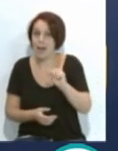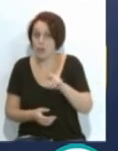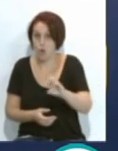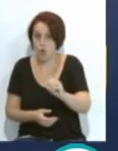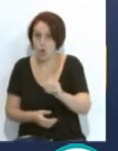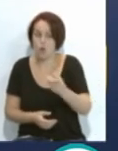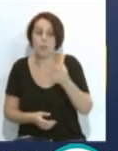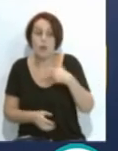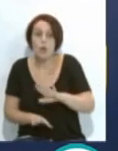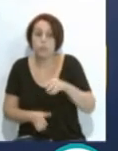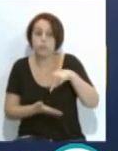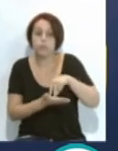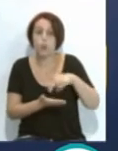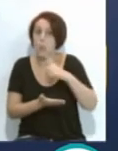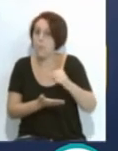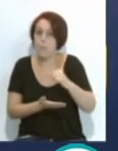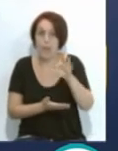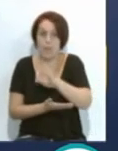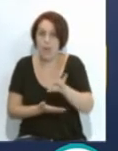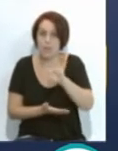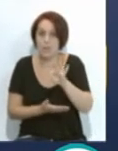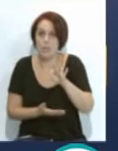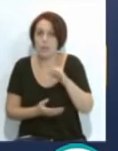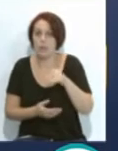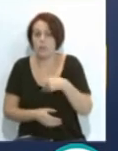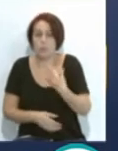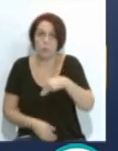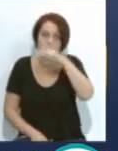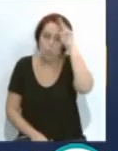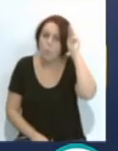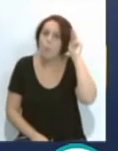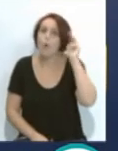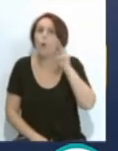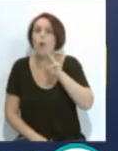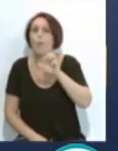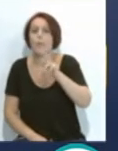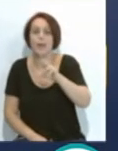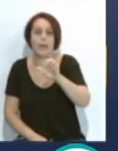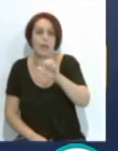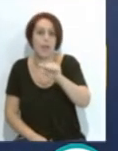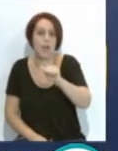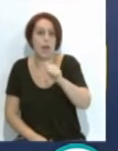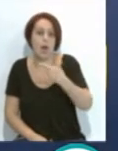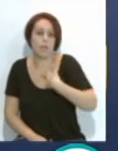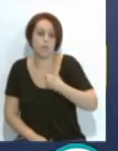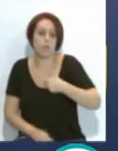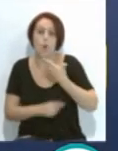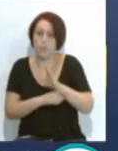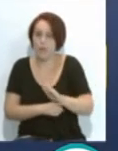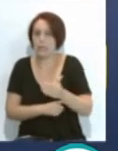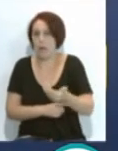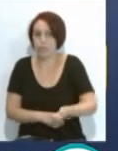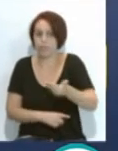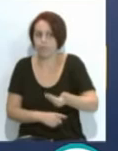que ha habido tanto con Pombo como con Perea, ha habido ofertas latentes, la de Pombo importantísima, la de Perea